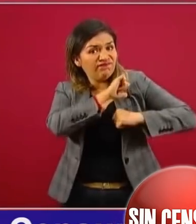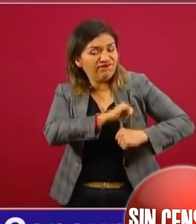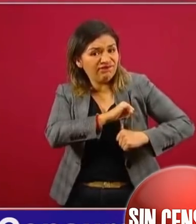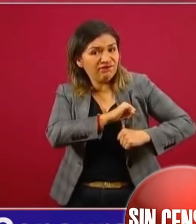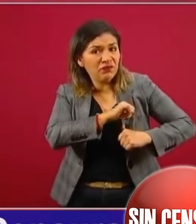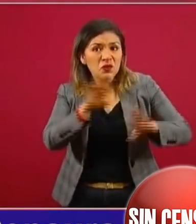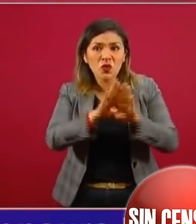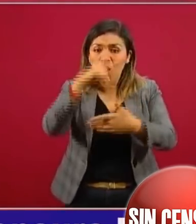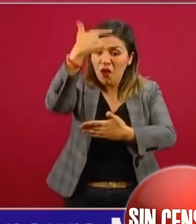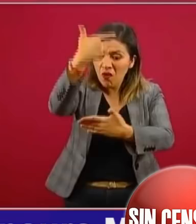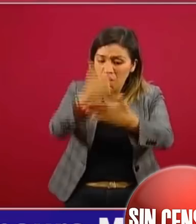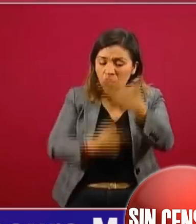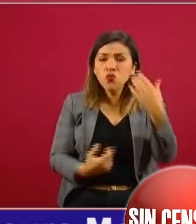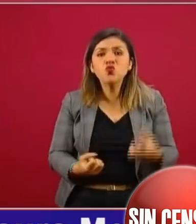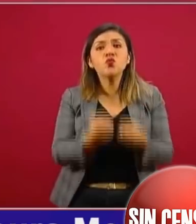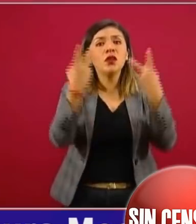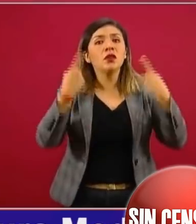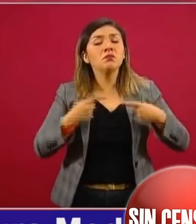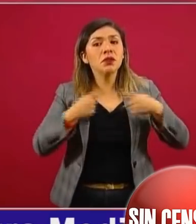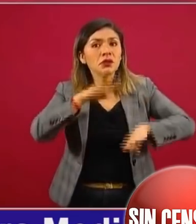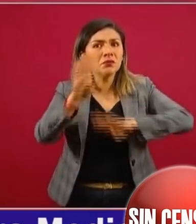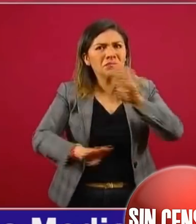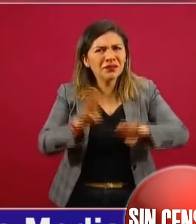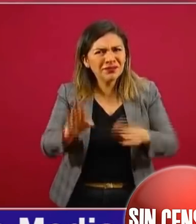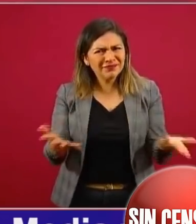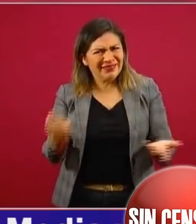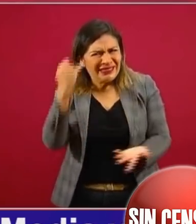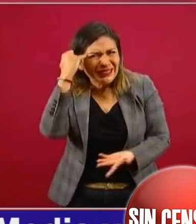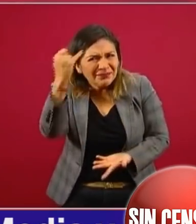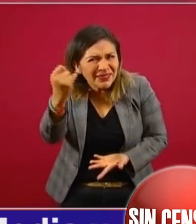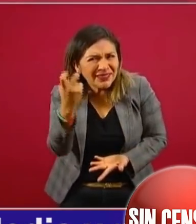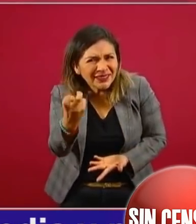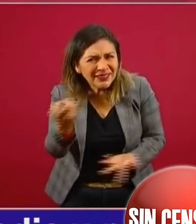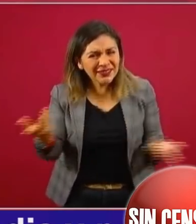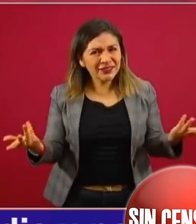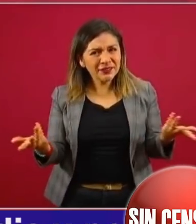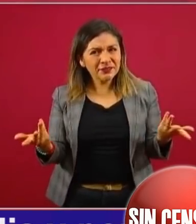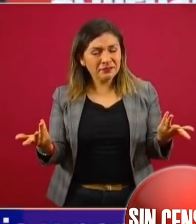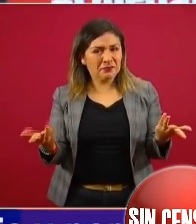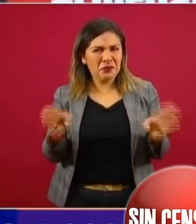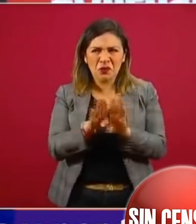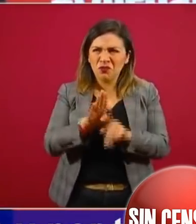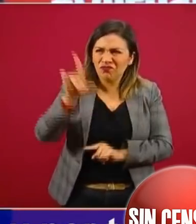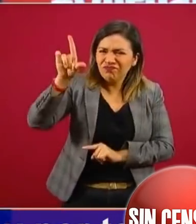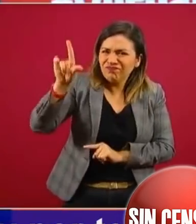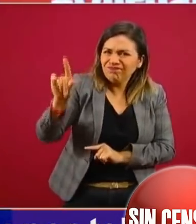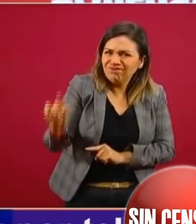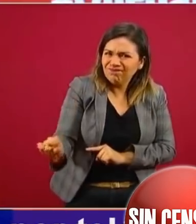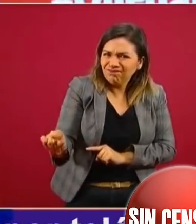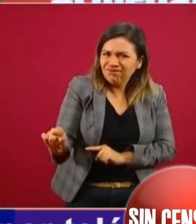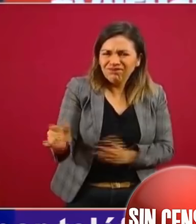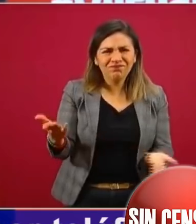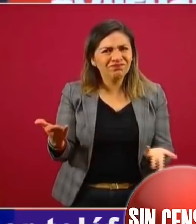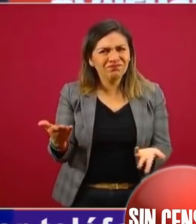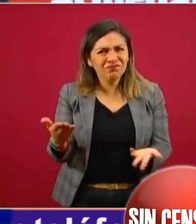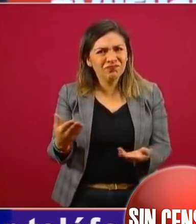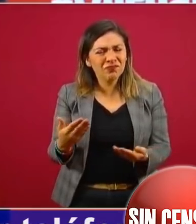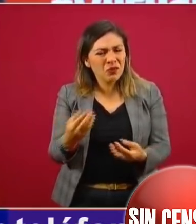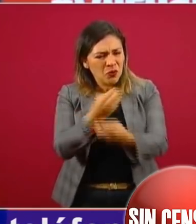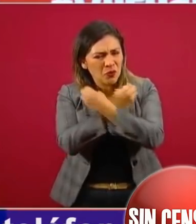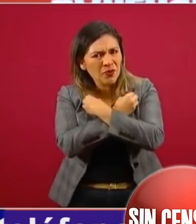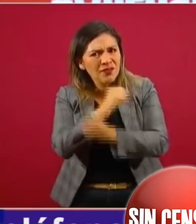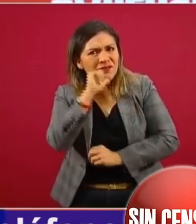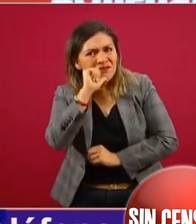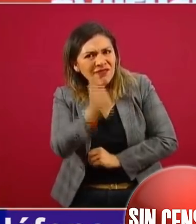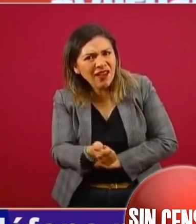una contabilidad de muertos. Imagínense la bajeza, la inmoralidad, la